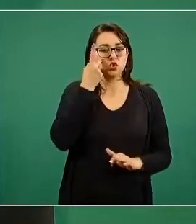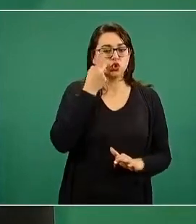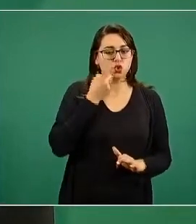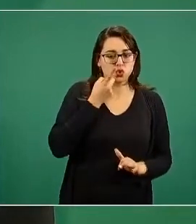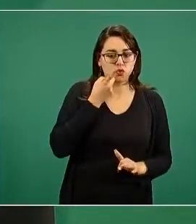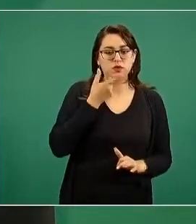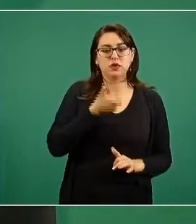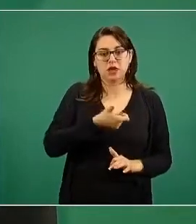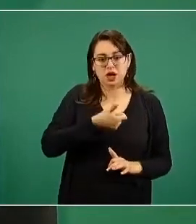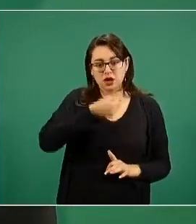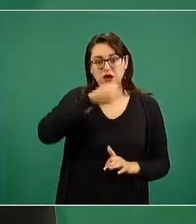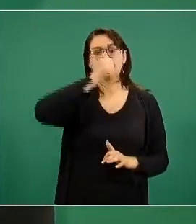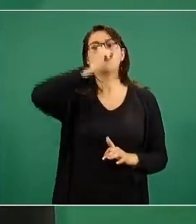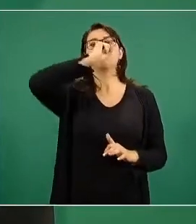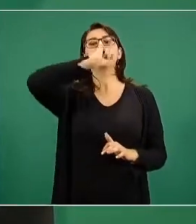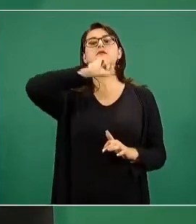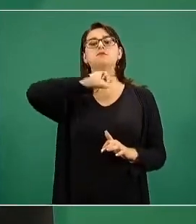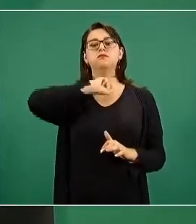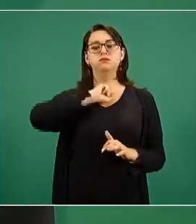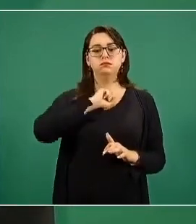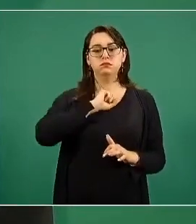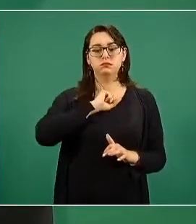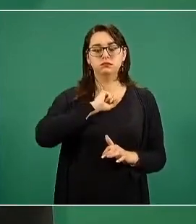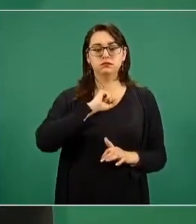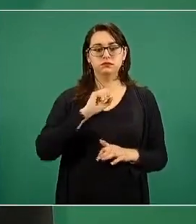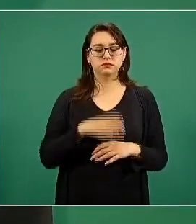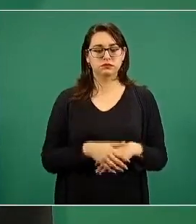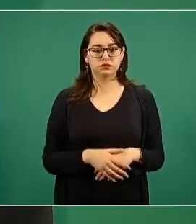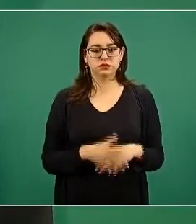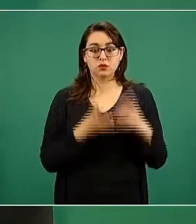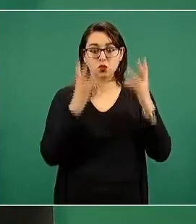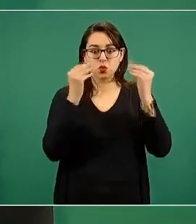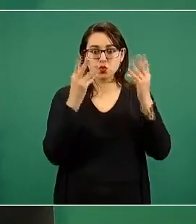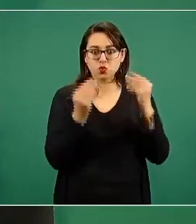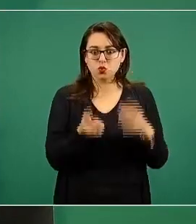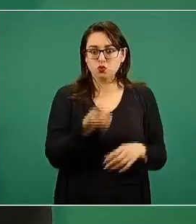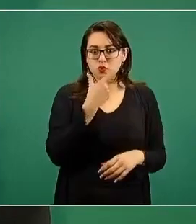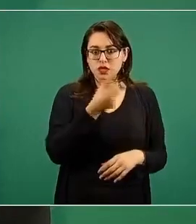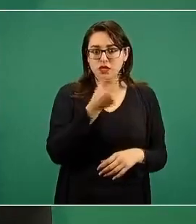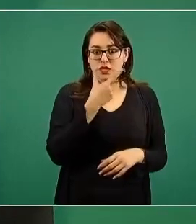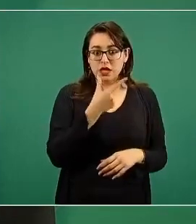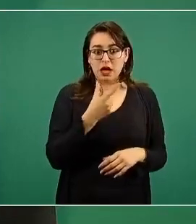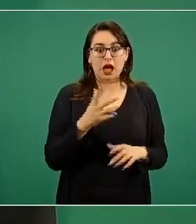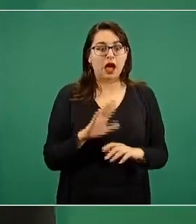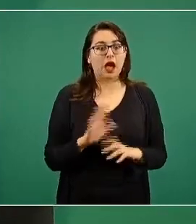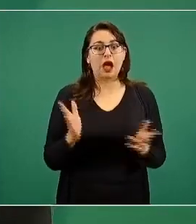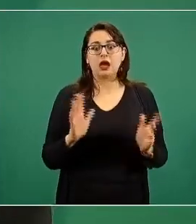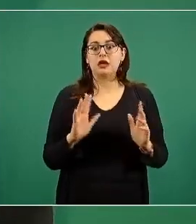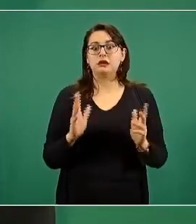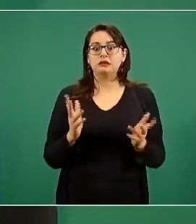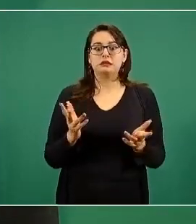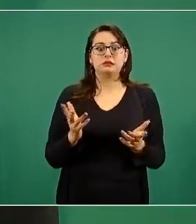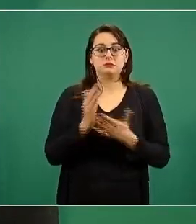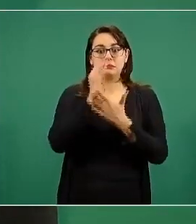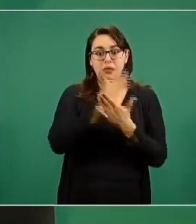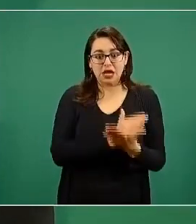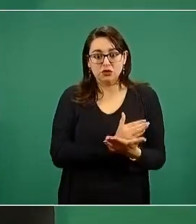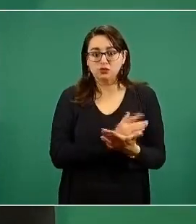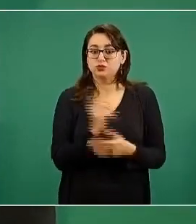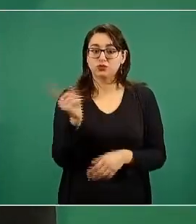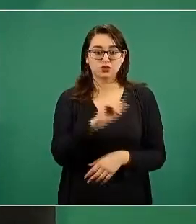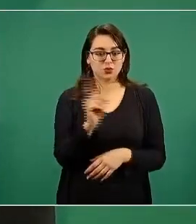IRAG, ¿no? ¿Por qué de repente hay menos medicamentos? Pues no es porque haya menos, es porque hay